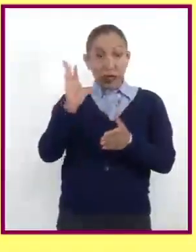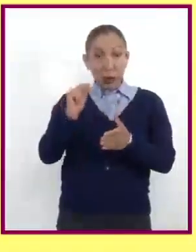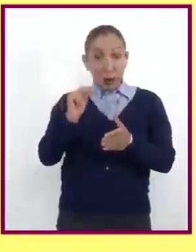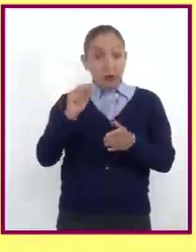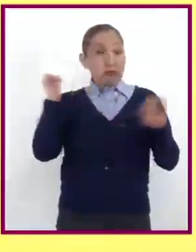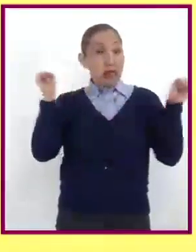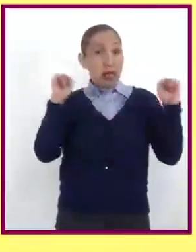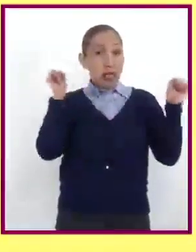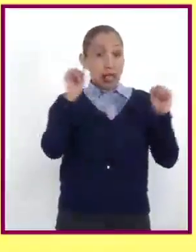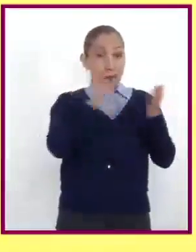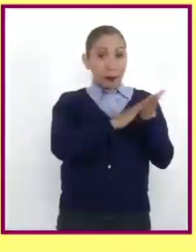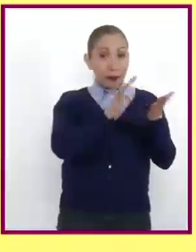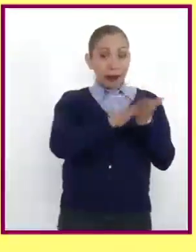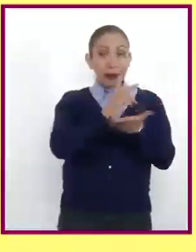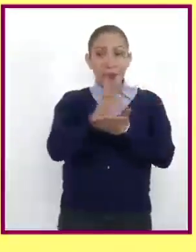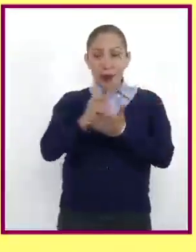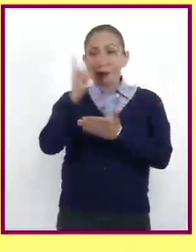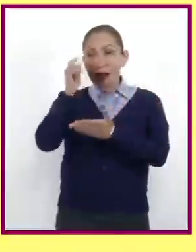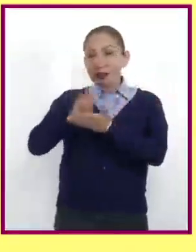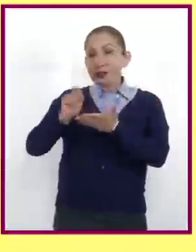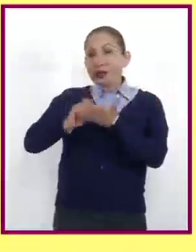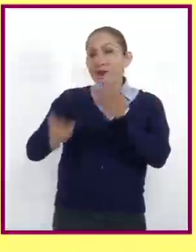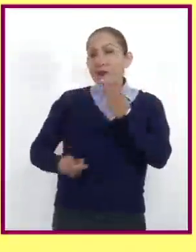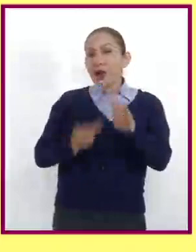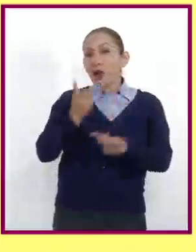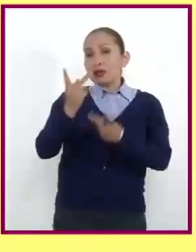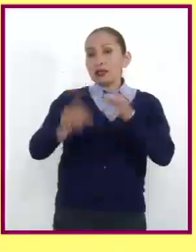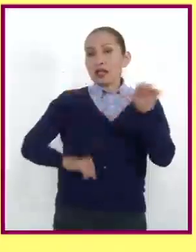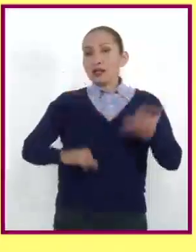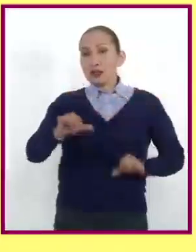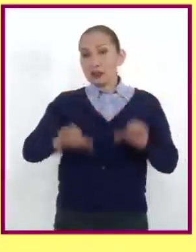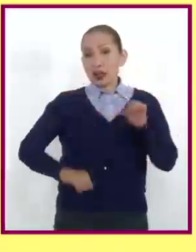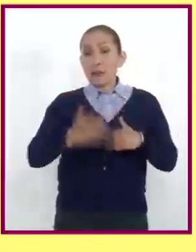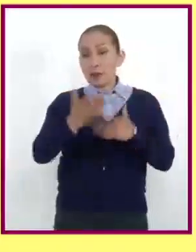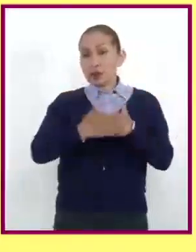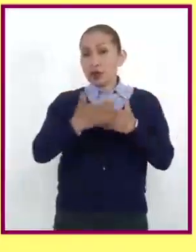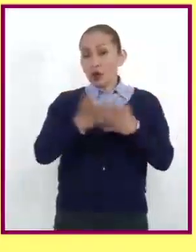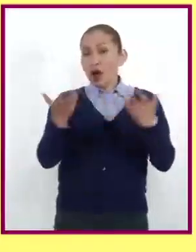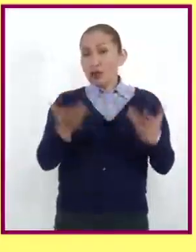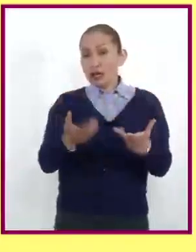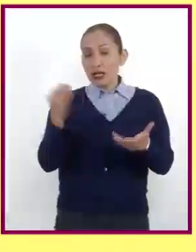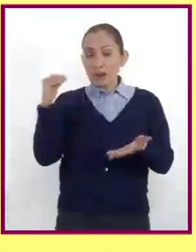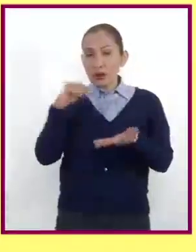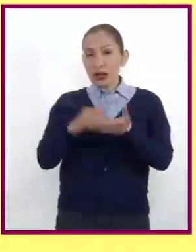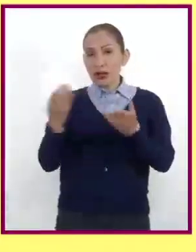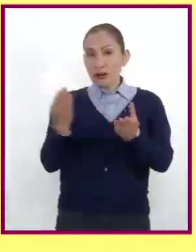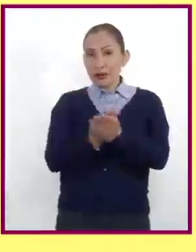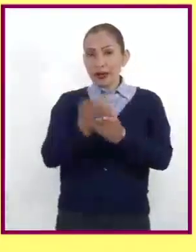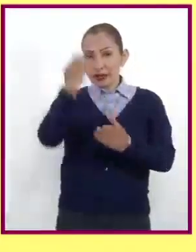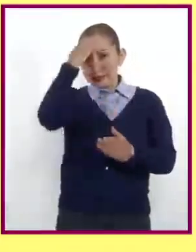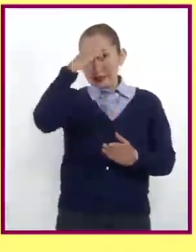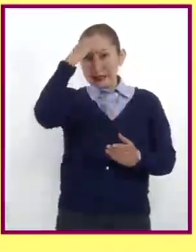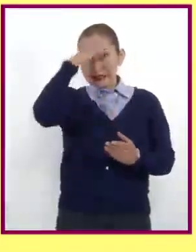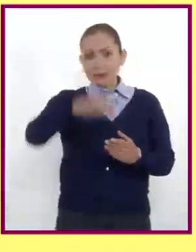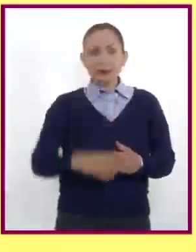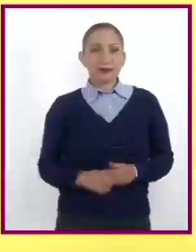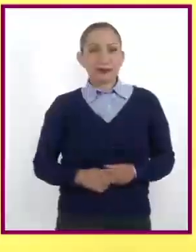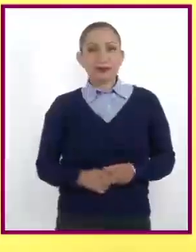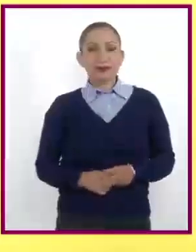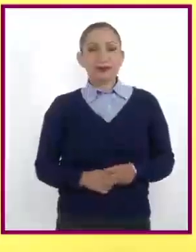por papel y pluma para que puedan escribir las preguntas y actividades que deberán resolver e integrar en su carpeta de